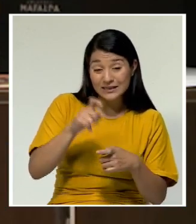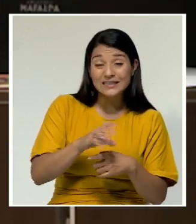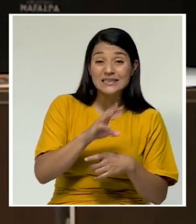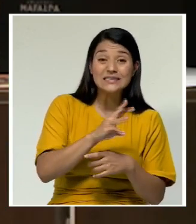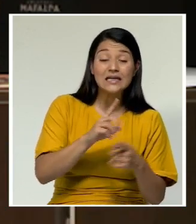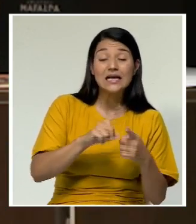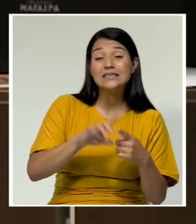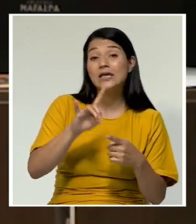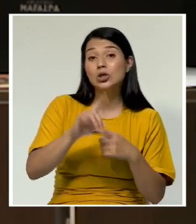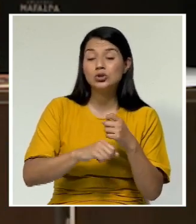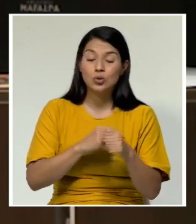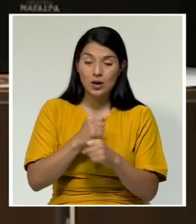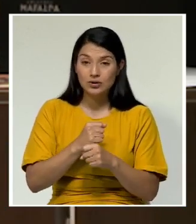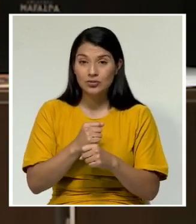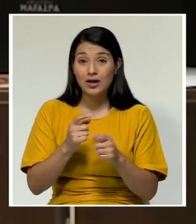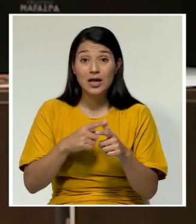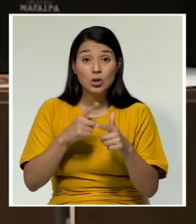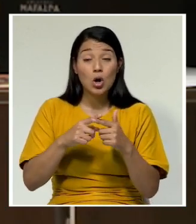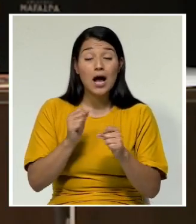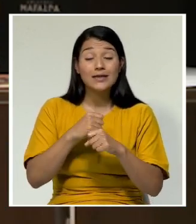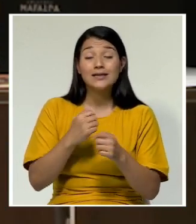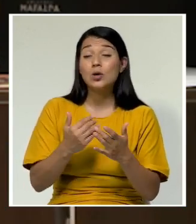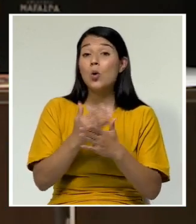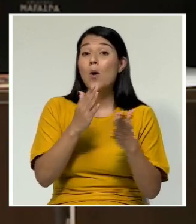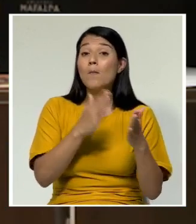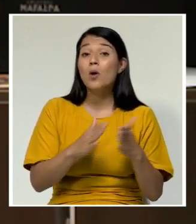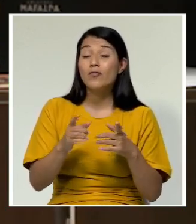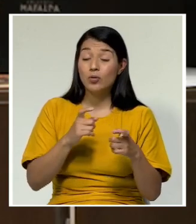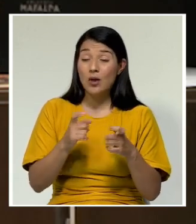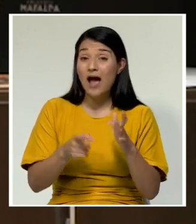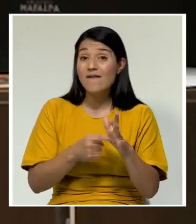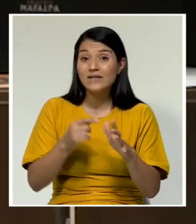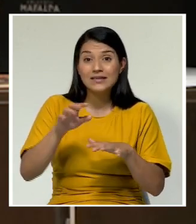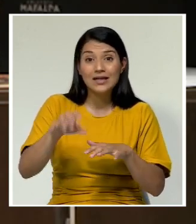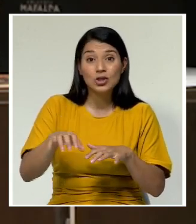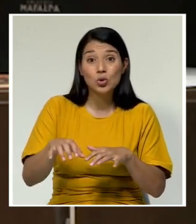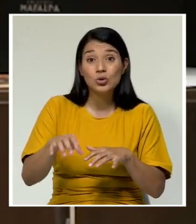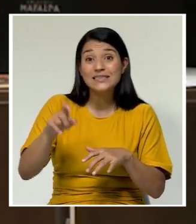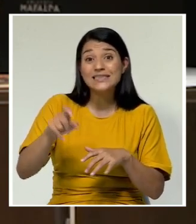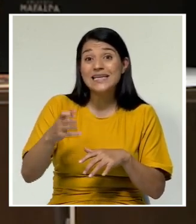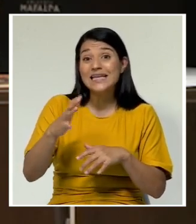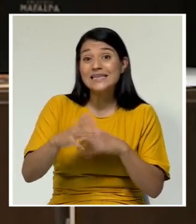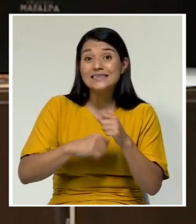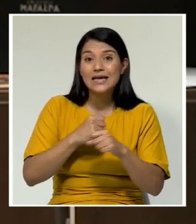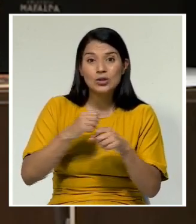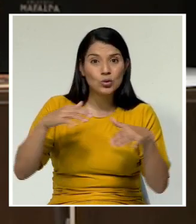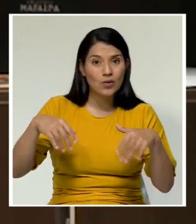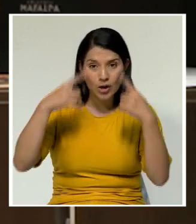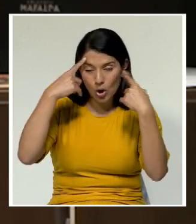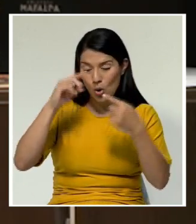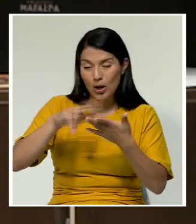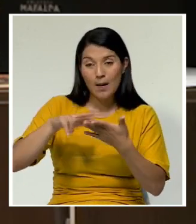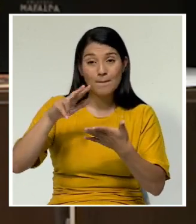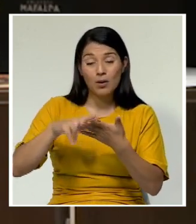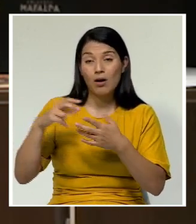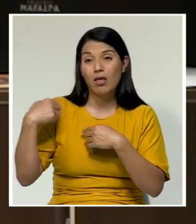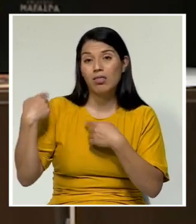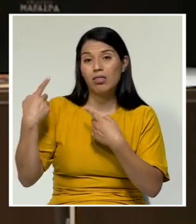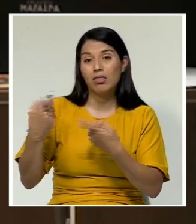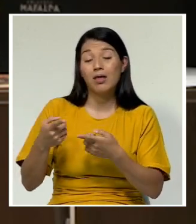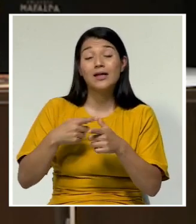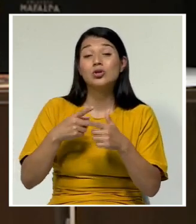permite al uso de los fondos públicos innovación, mejores precios y empresas verdaderamente que se reten a hacer mejor